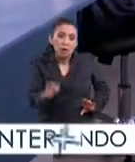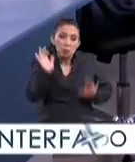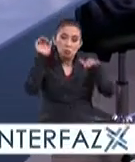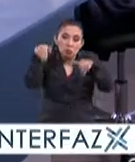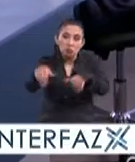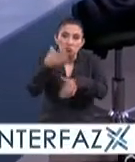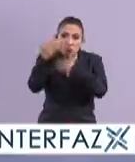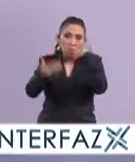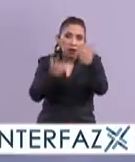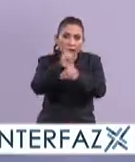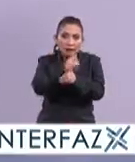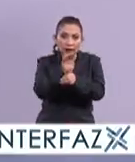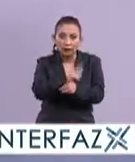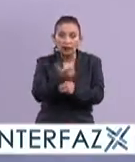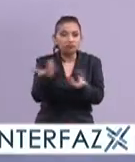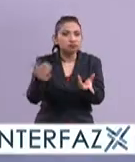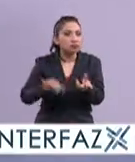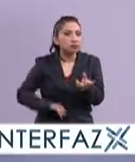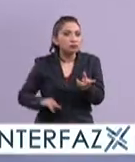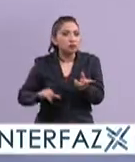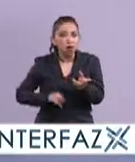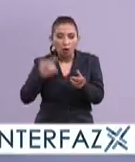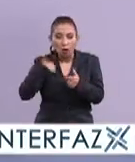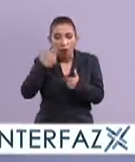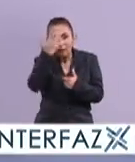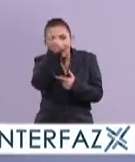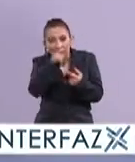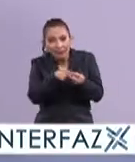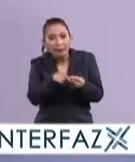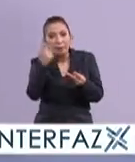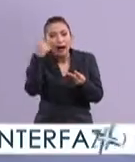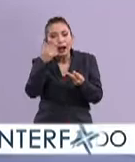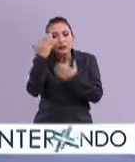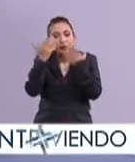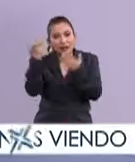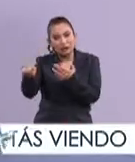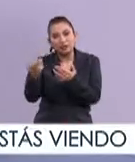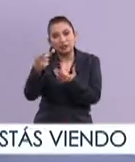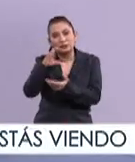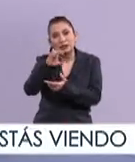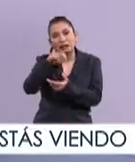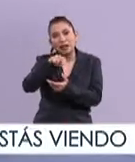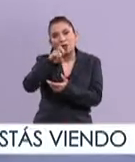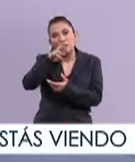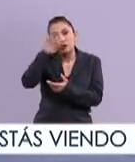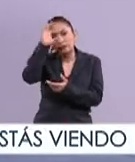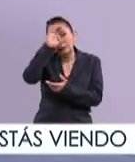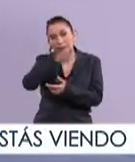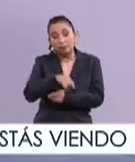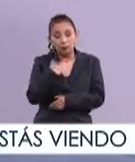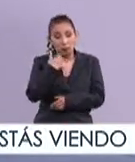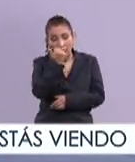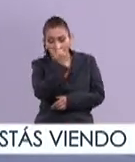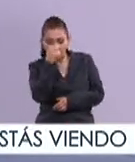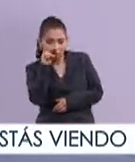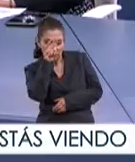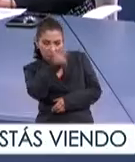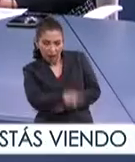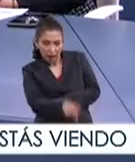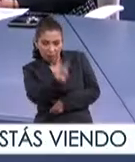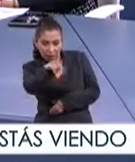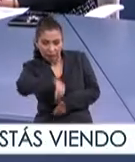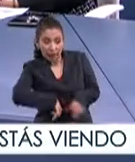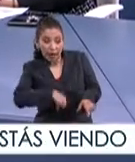estar dirigido, ¿no? ¿Qué intereses tengo que tener, qué habilidades para poder cursar esta licenciatura? Como estudiantes buscamos que sean